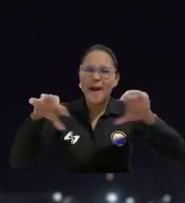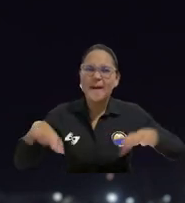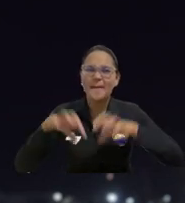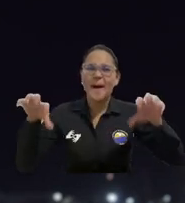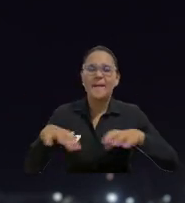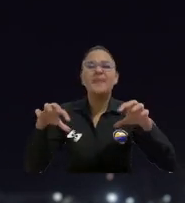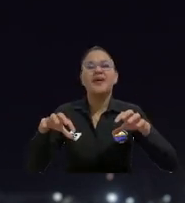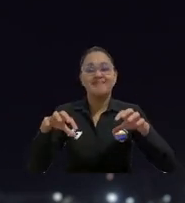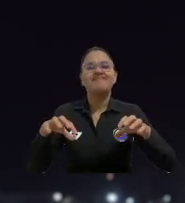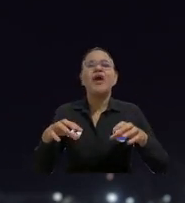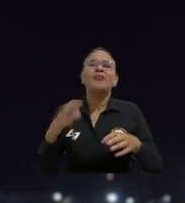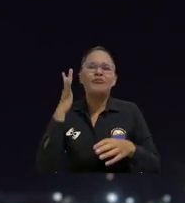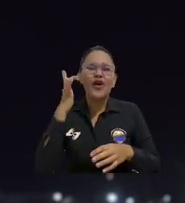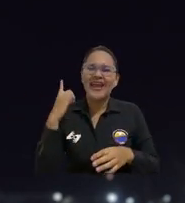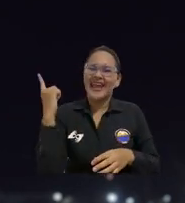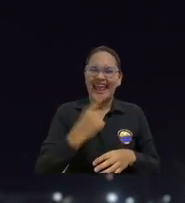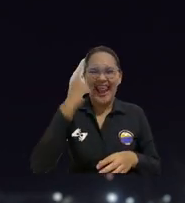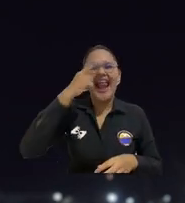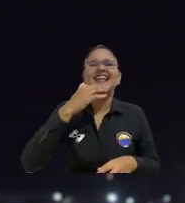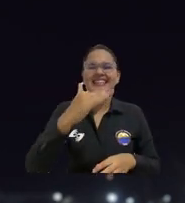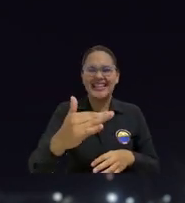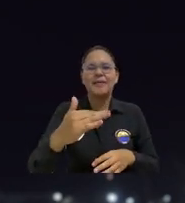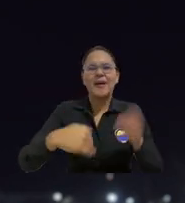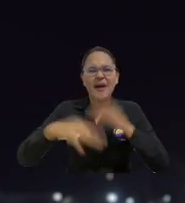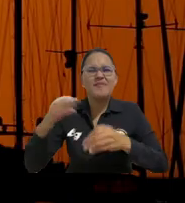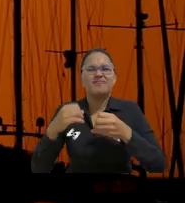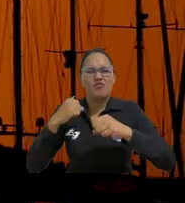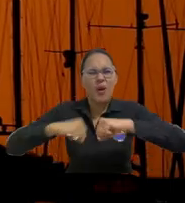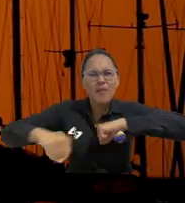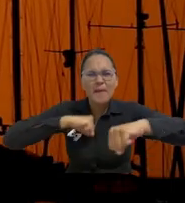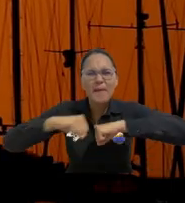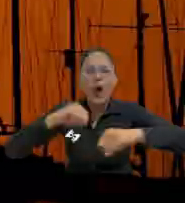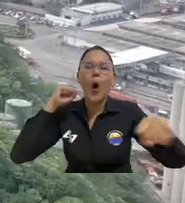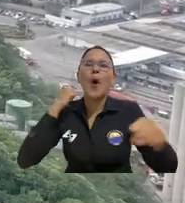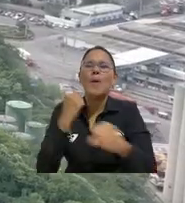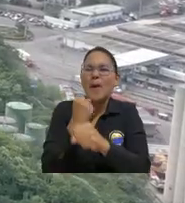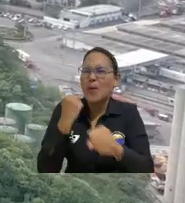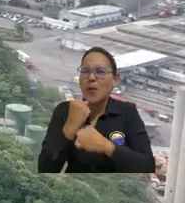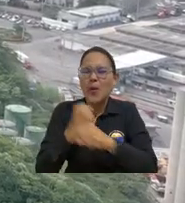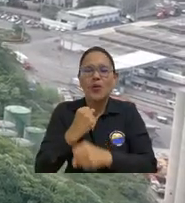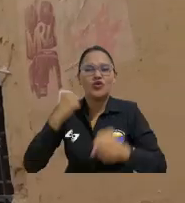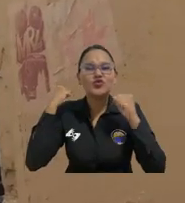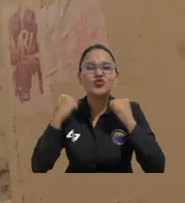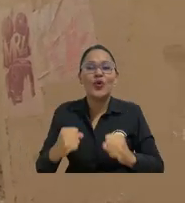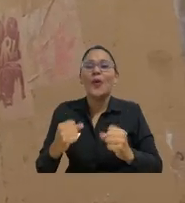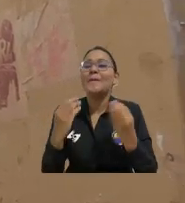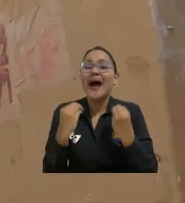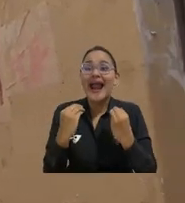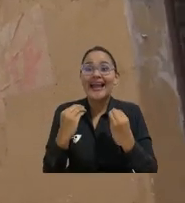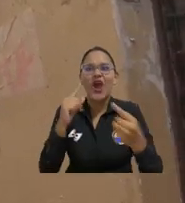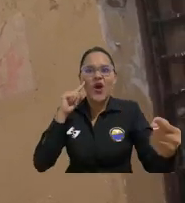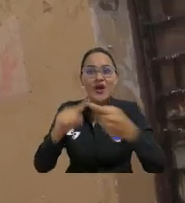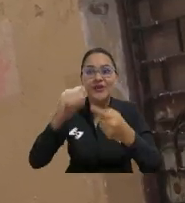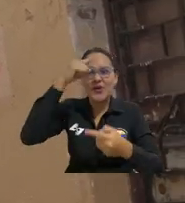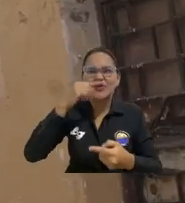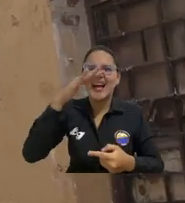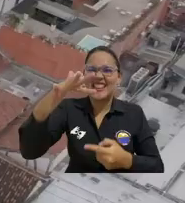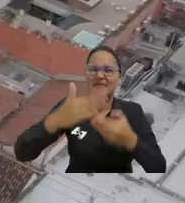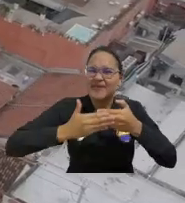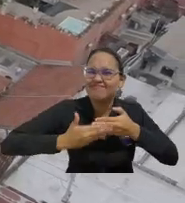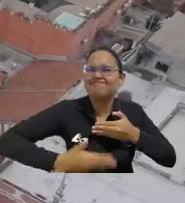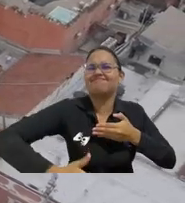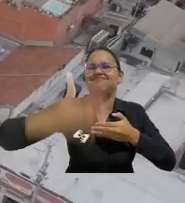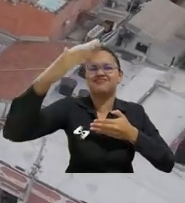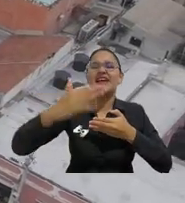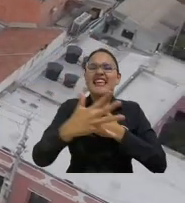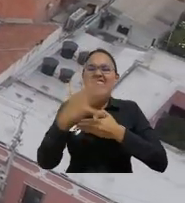trabajando y forjando una Santa Marta, no para los 500 años que llegan ahorita, en 500 días y unos cuantos minutos, sino